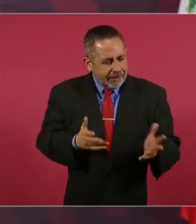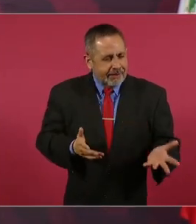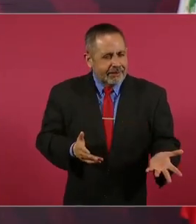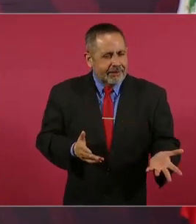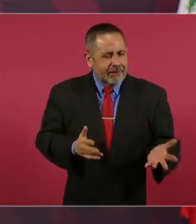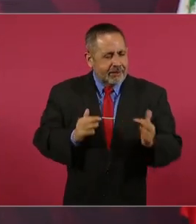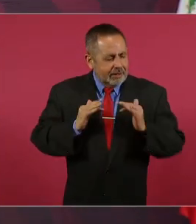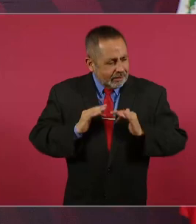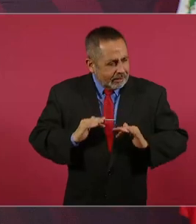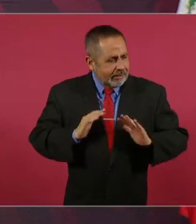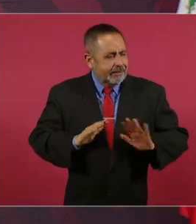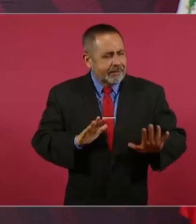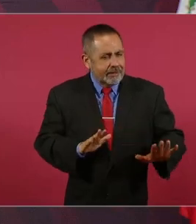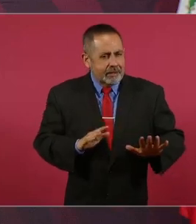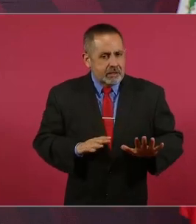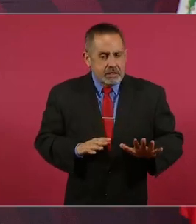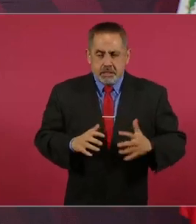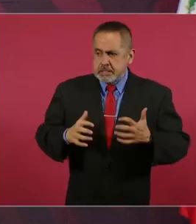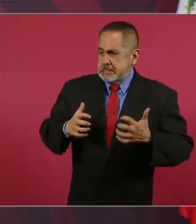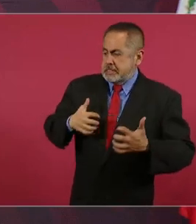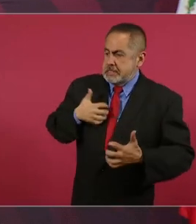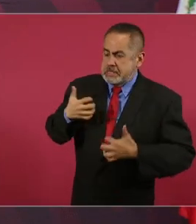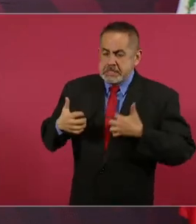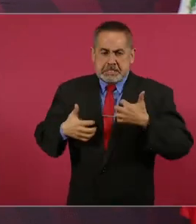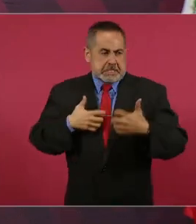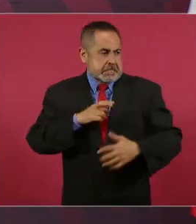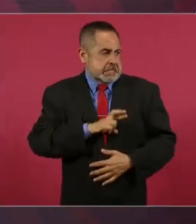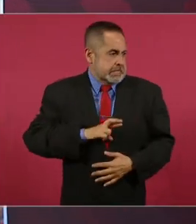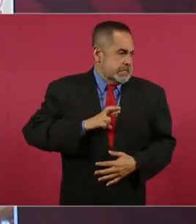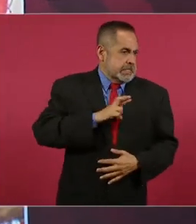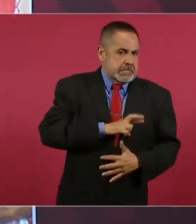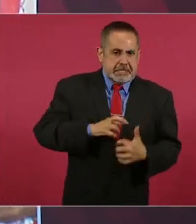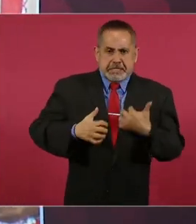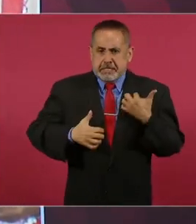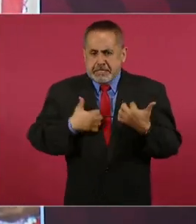y está uno molesto, ¿no?,